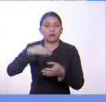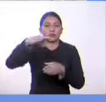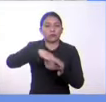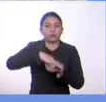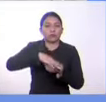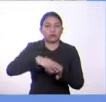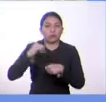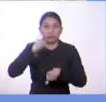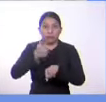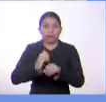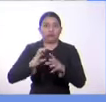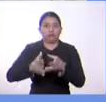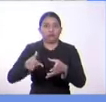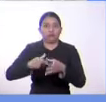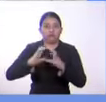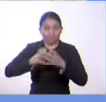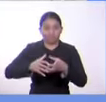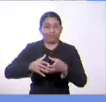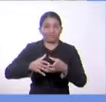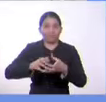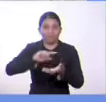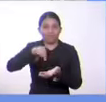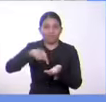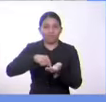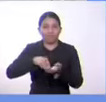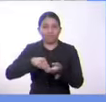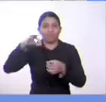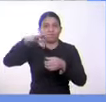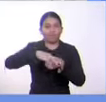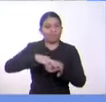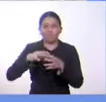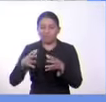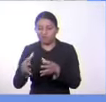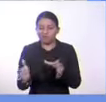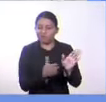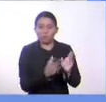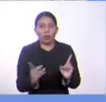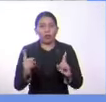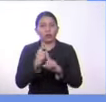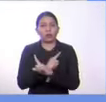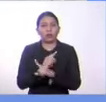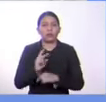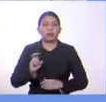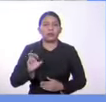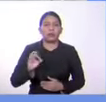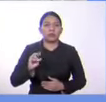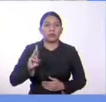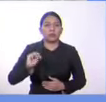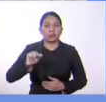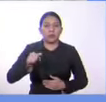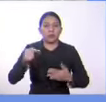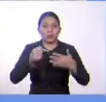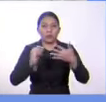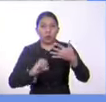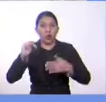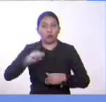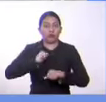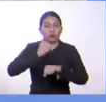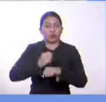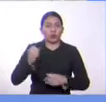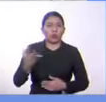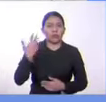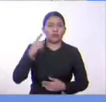Este Consejo Central de Elecciones fue sustituido por medio de una reforma constitucional por el que conocemos ahora desde